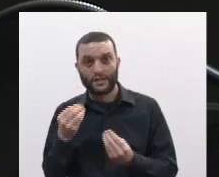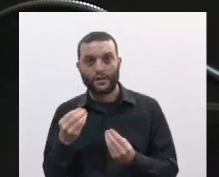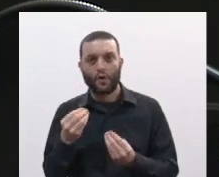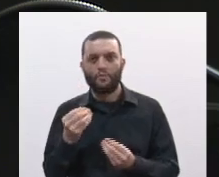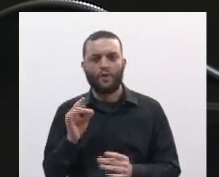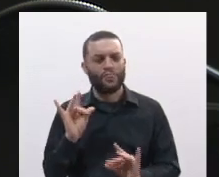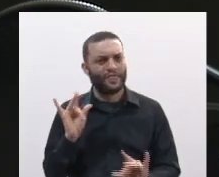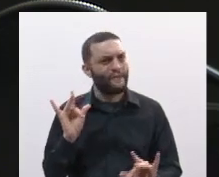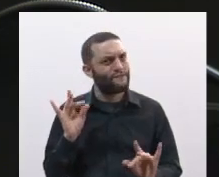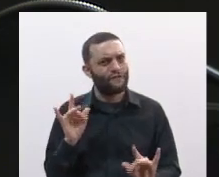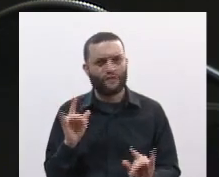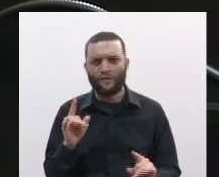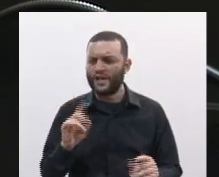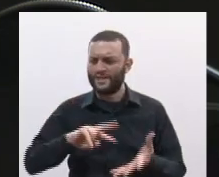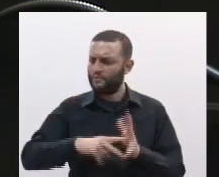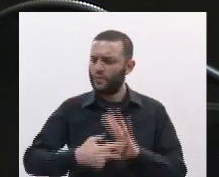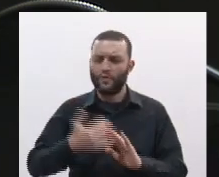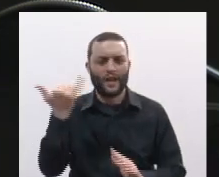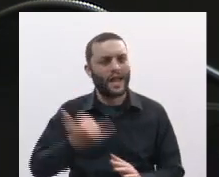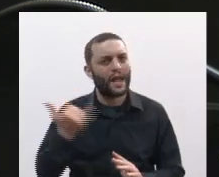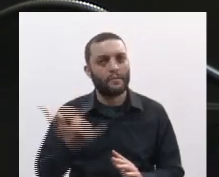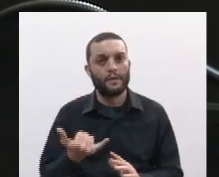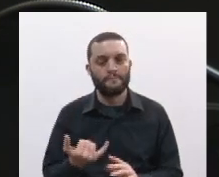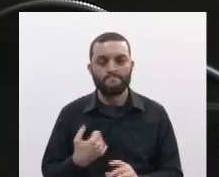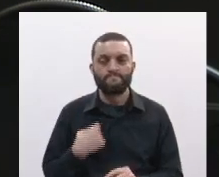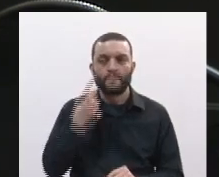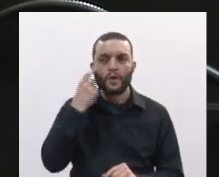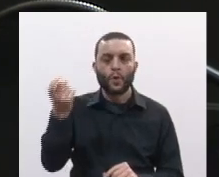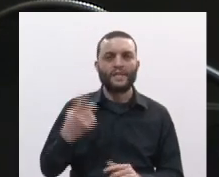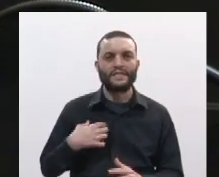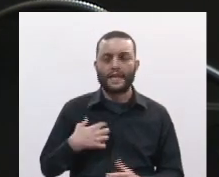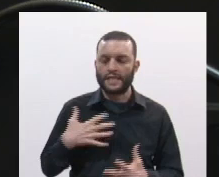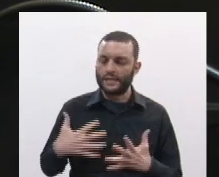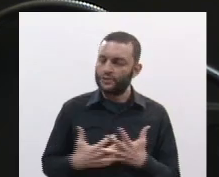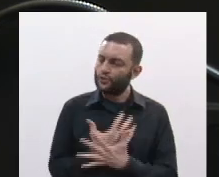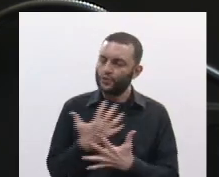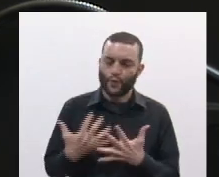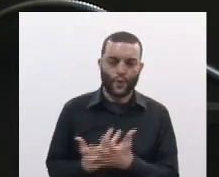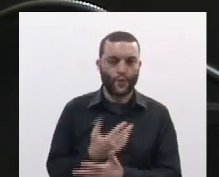rodeada de muchas dificultades. También lo vi a él sentir el dolor